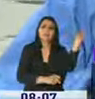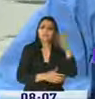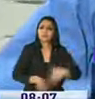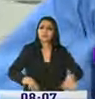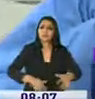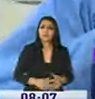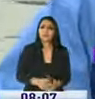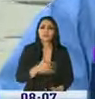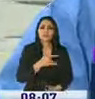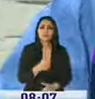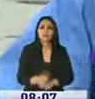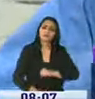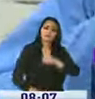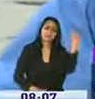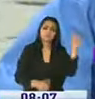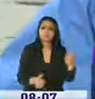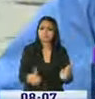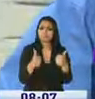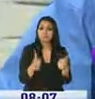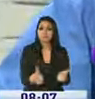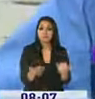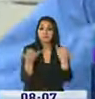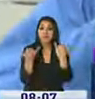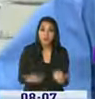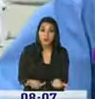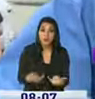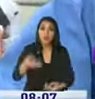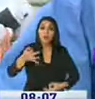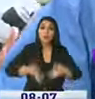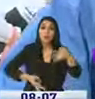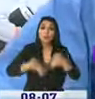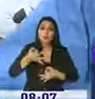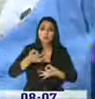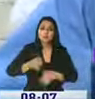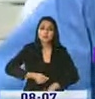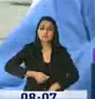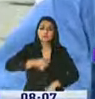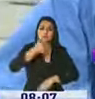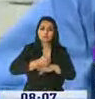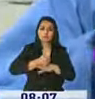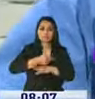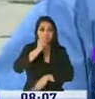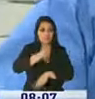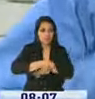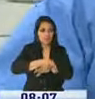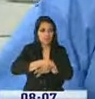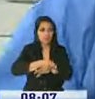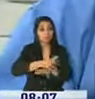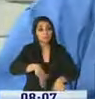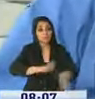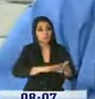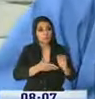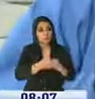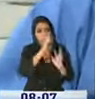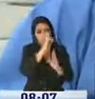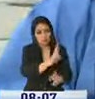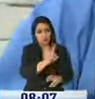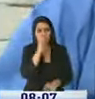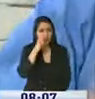nos sentimos victoriosos de que el día de hoy un juez constitucional haya dado la razón a la comunidad y